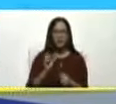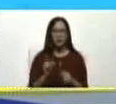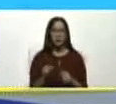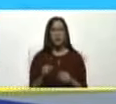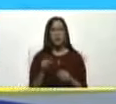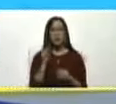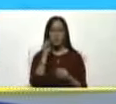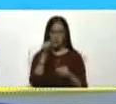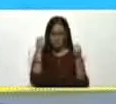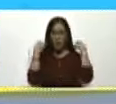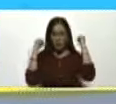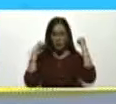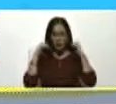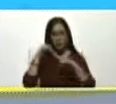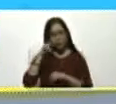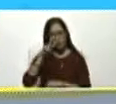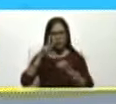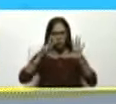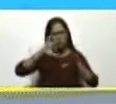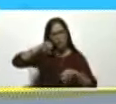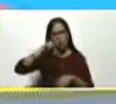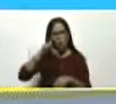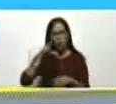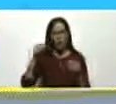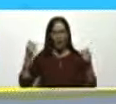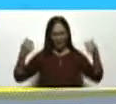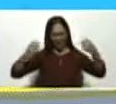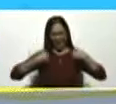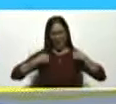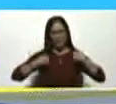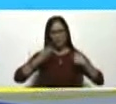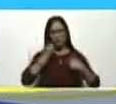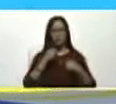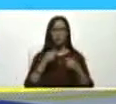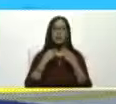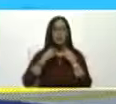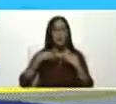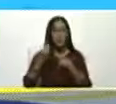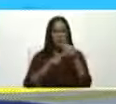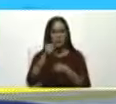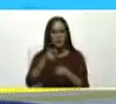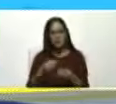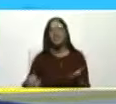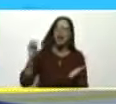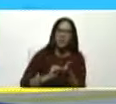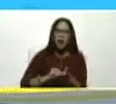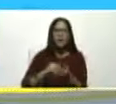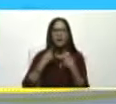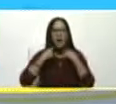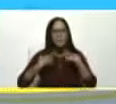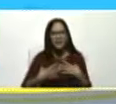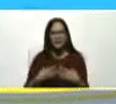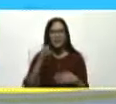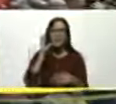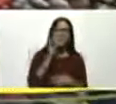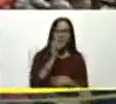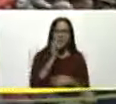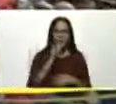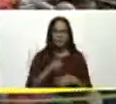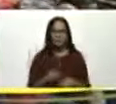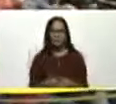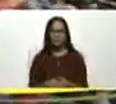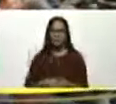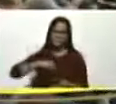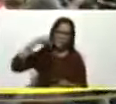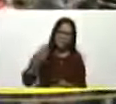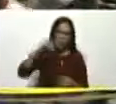prepárate que el 28 de julio, este muchacho que te derrotó, te va a volver a derrotar, Capriles. Por